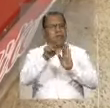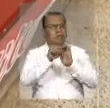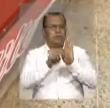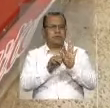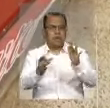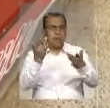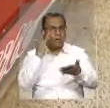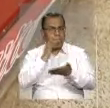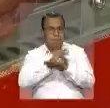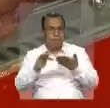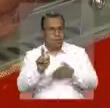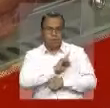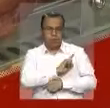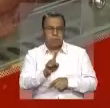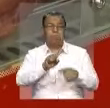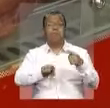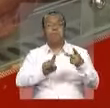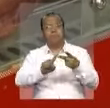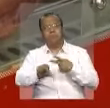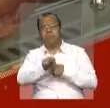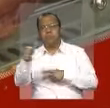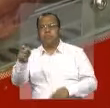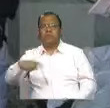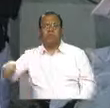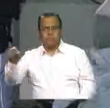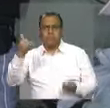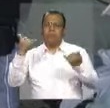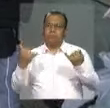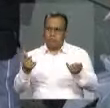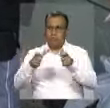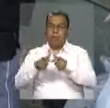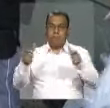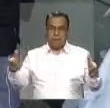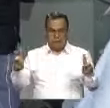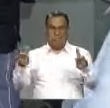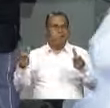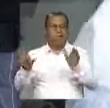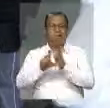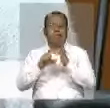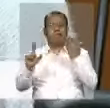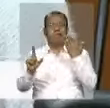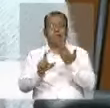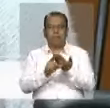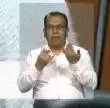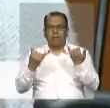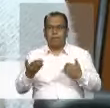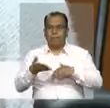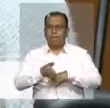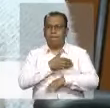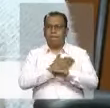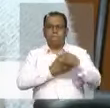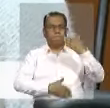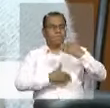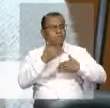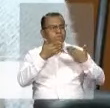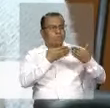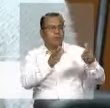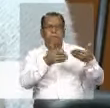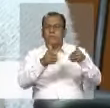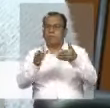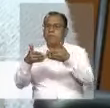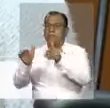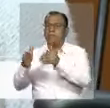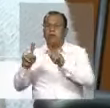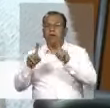normas sanitarias. Pero también hay quienes aseguran que esta medida aumentó el sacrificio ilegal. Habían quedado de que iban a empezar a reabrir estos